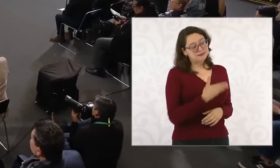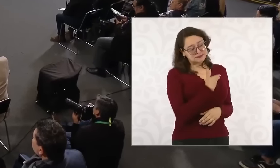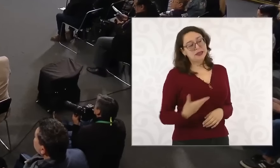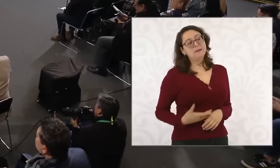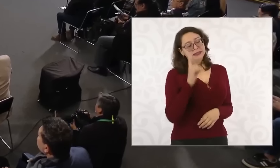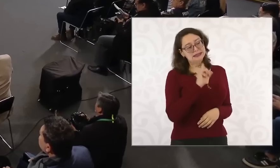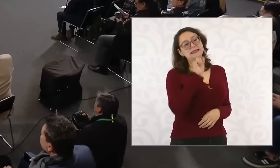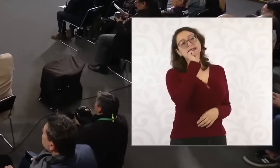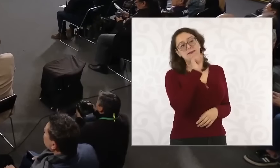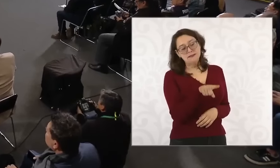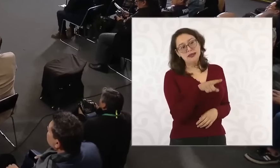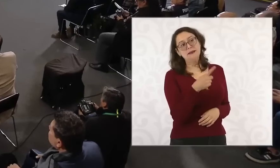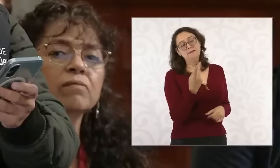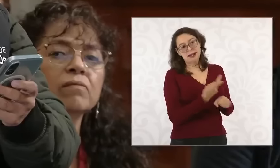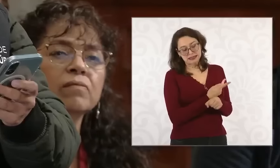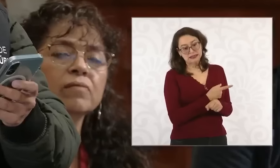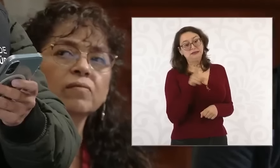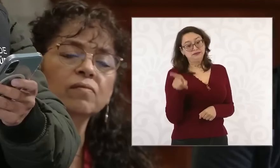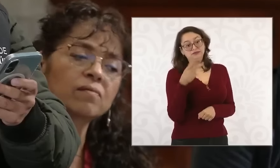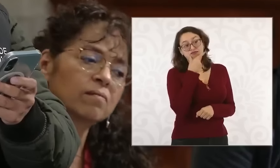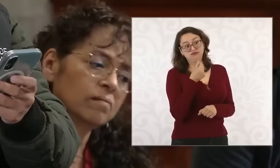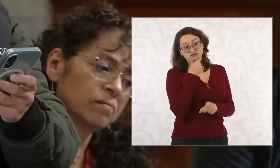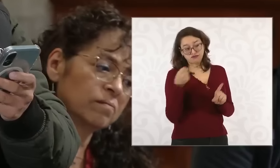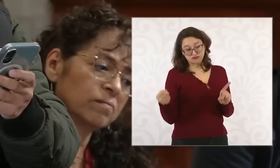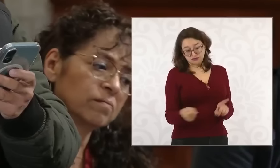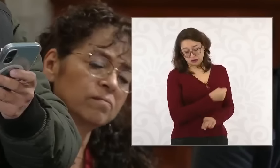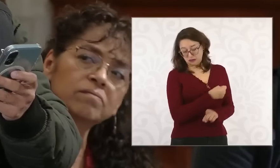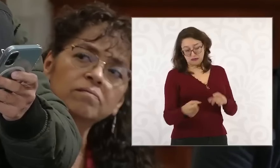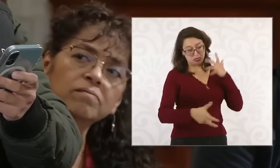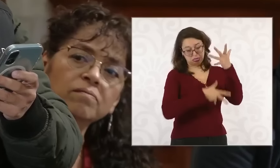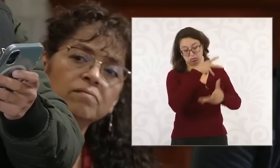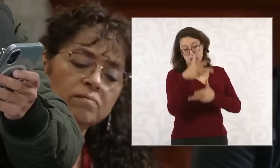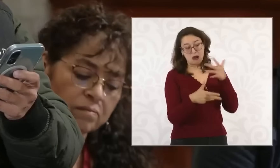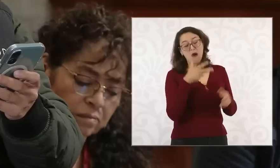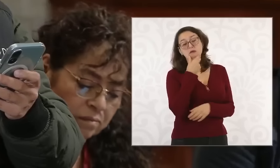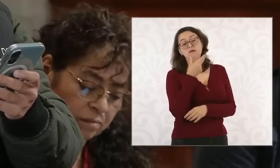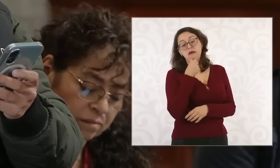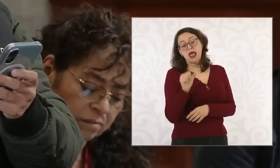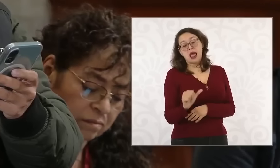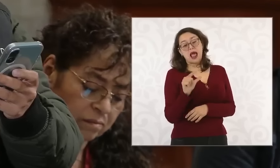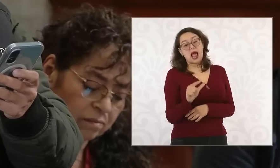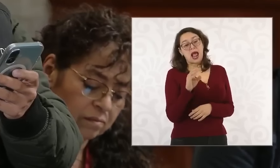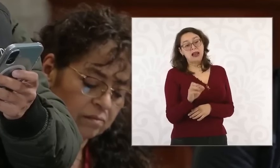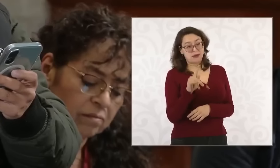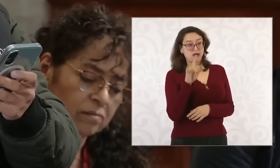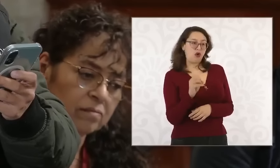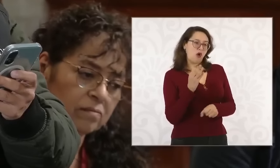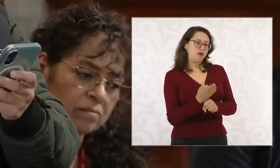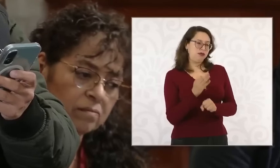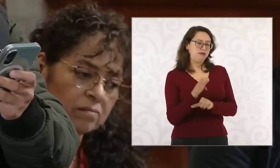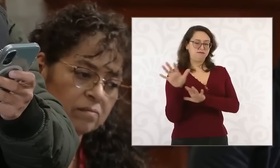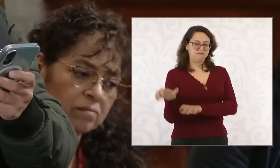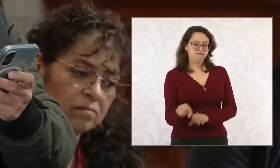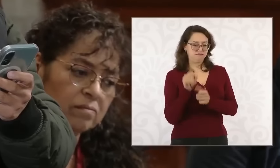de los presuntos agresores, Alberto González Mancilla, pues que es uno de los detenidos por